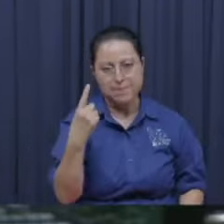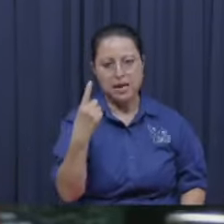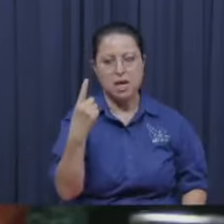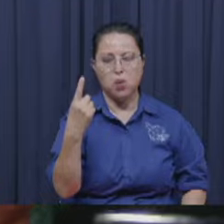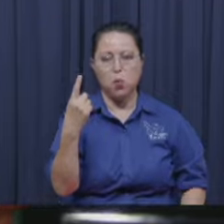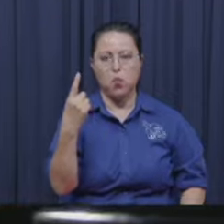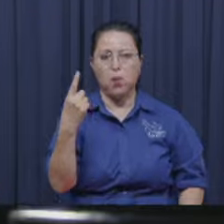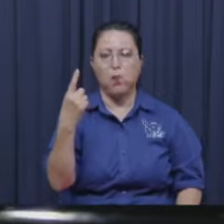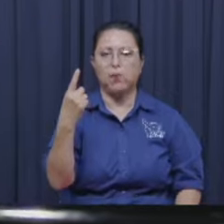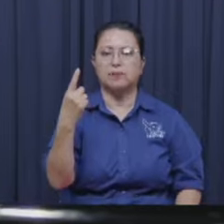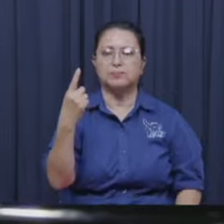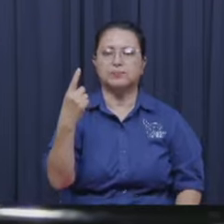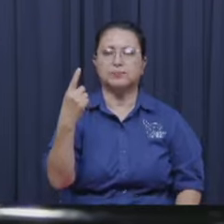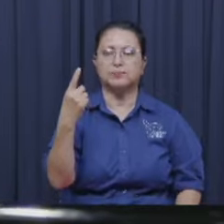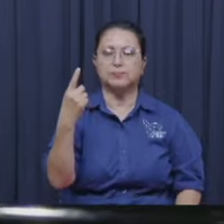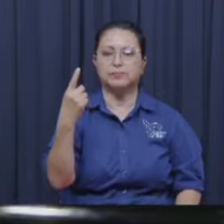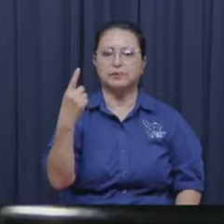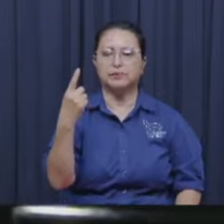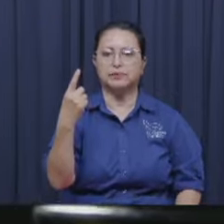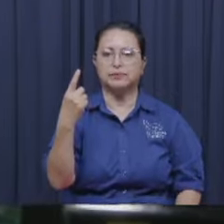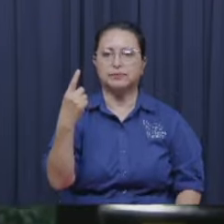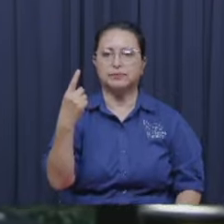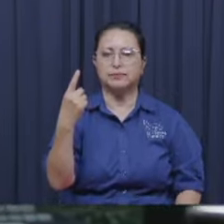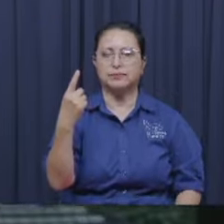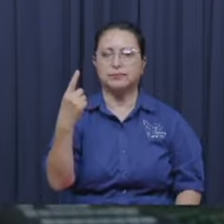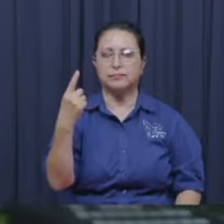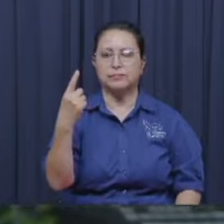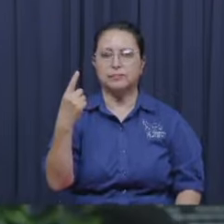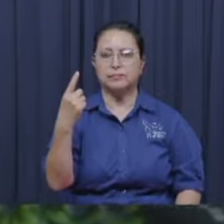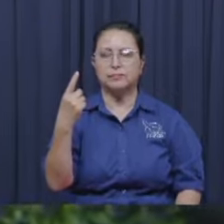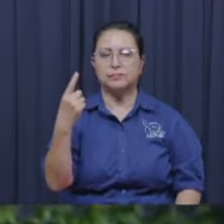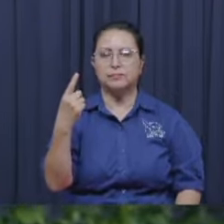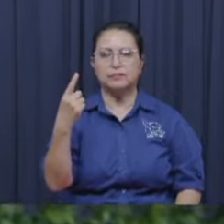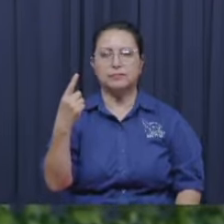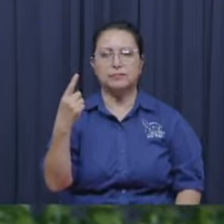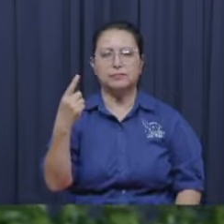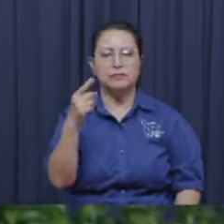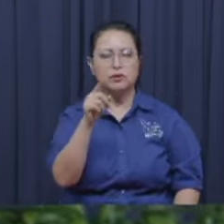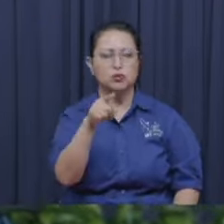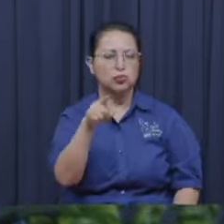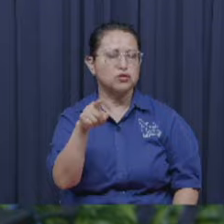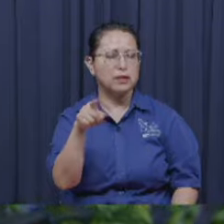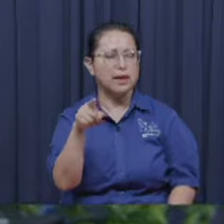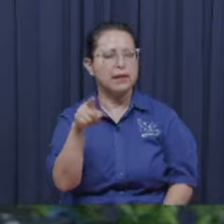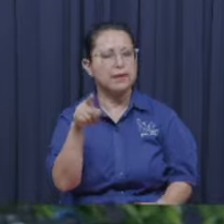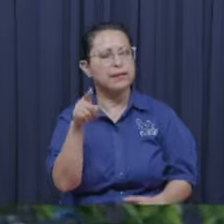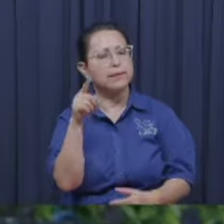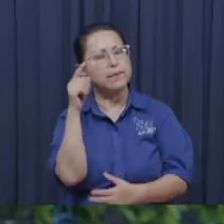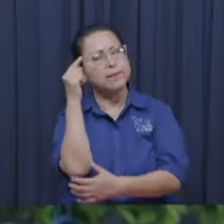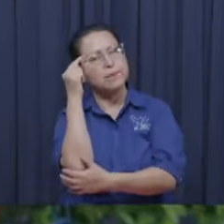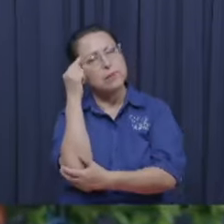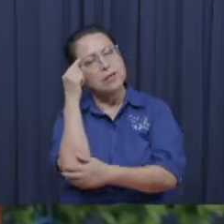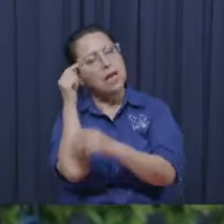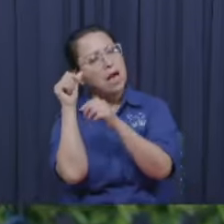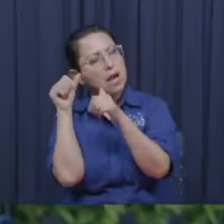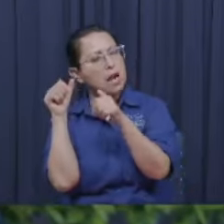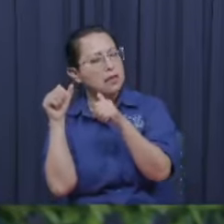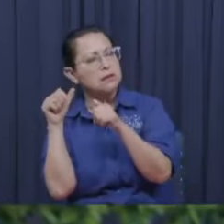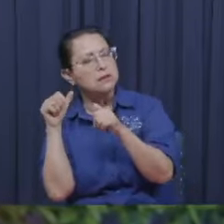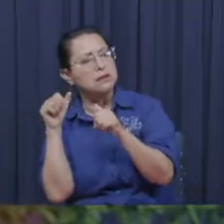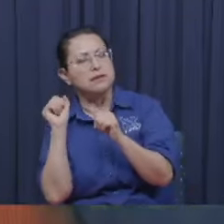le diría a usted, según los cálculos que usted tiene, porque yo me imagino que usted medio